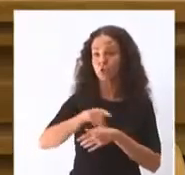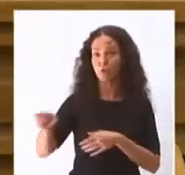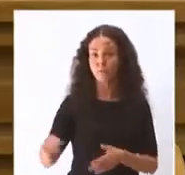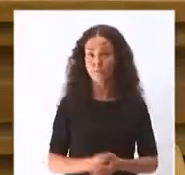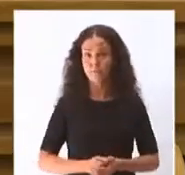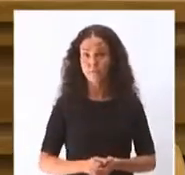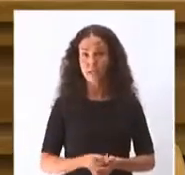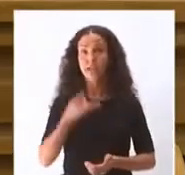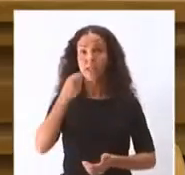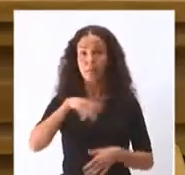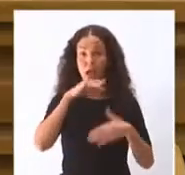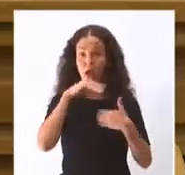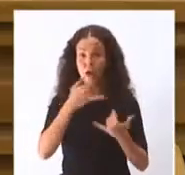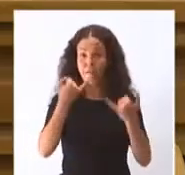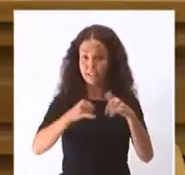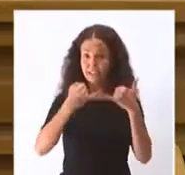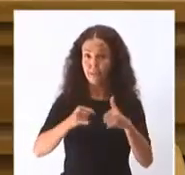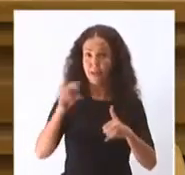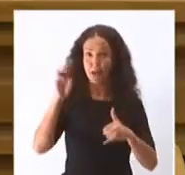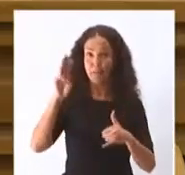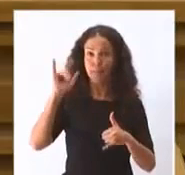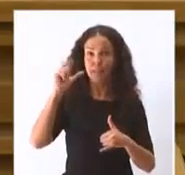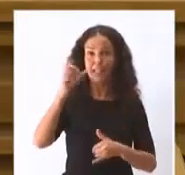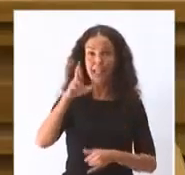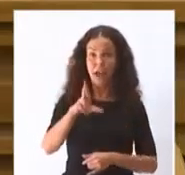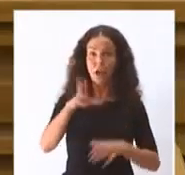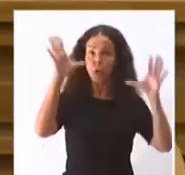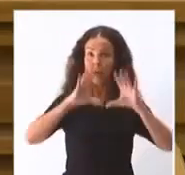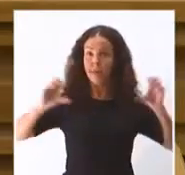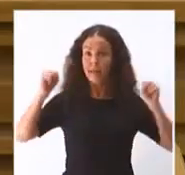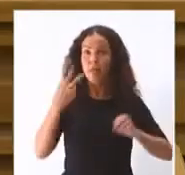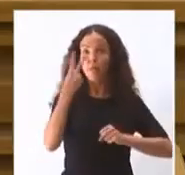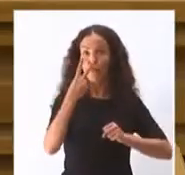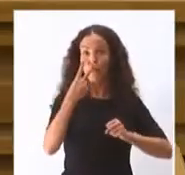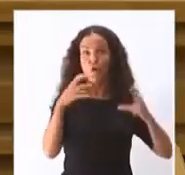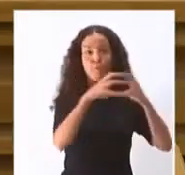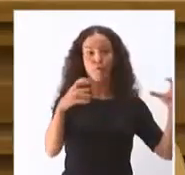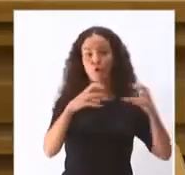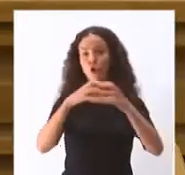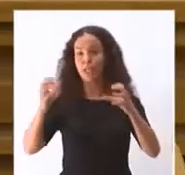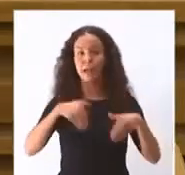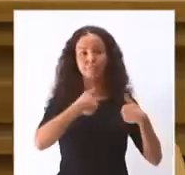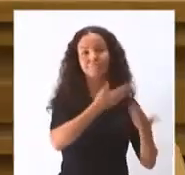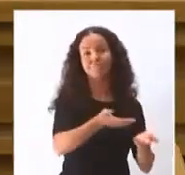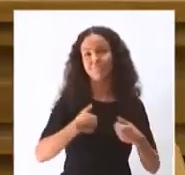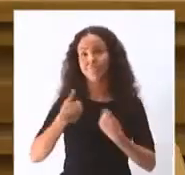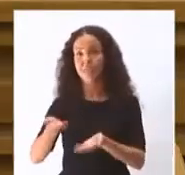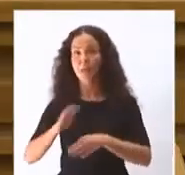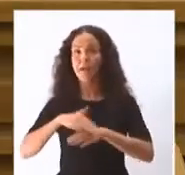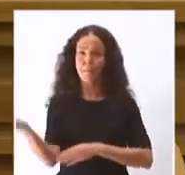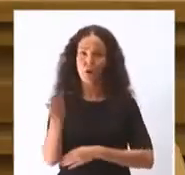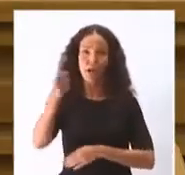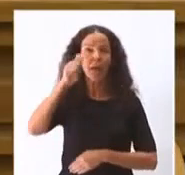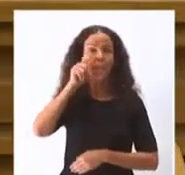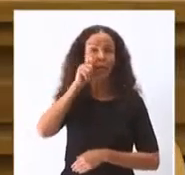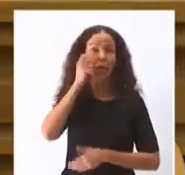coincidiendo ahora con la festividad del pilar de la guardia civil les vamos a dar dos furgonetas precisamente vamos a donar dos furgonetas para mejorar la inspección